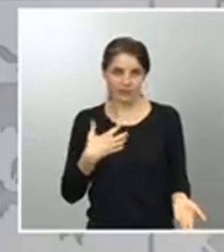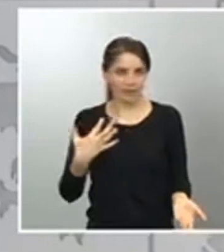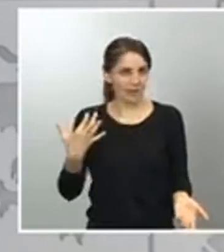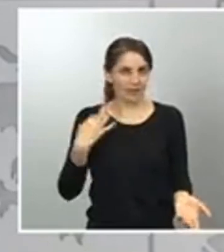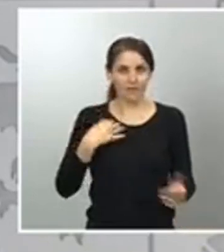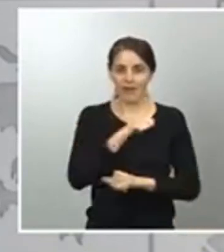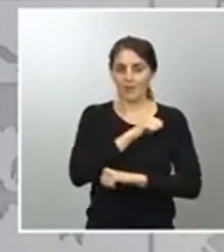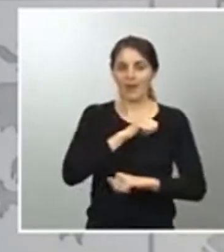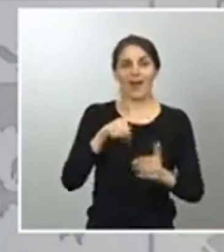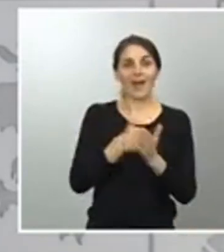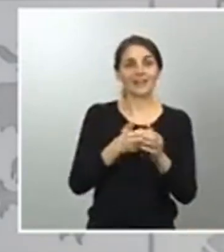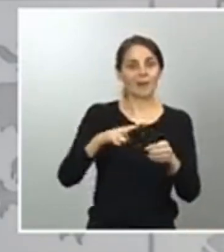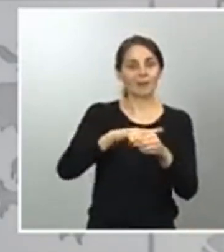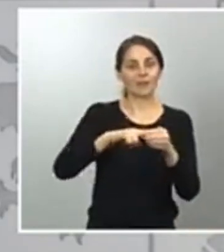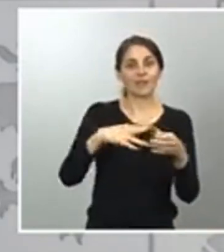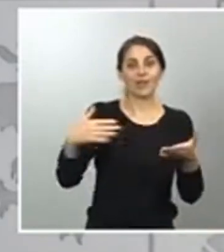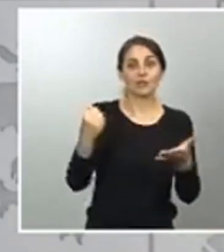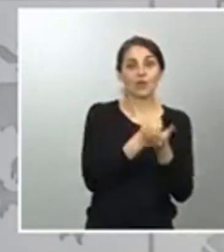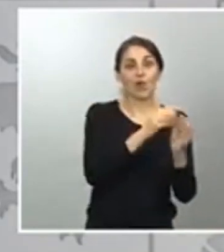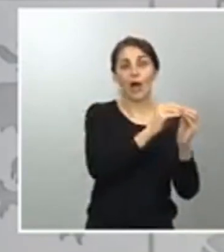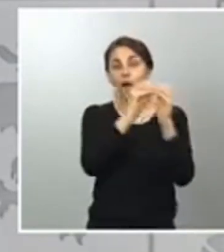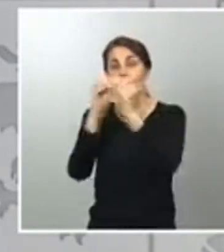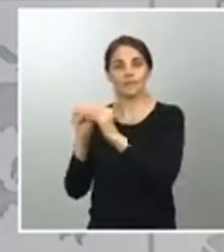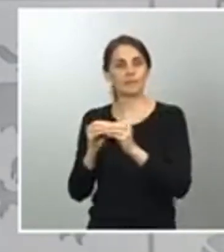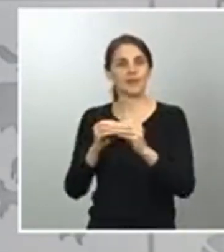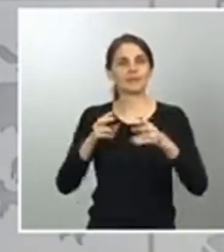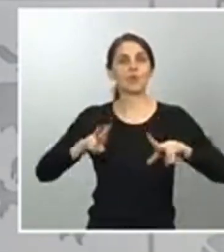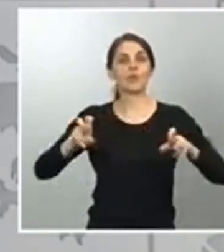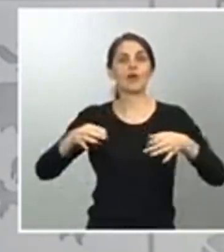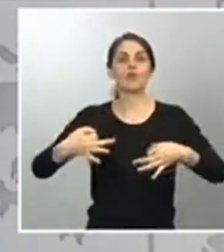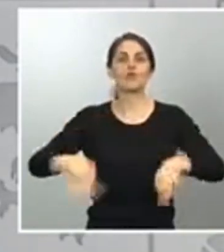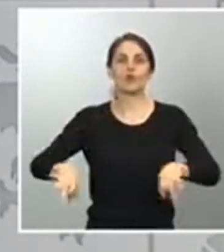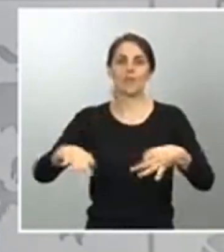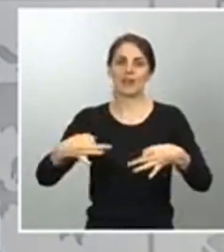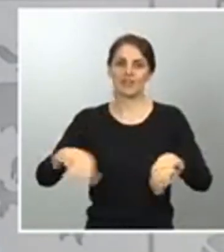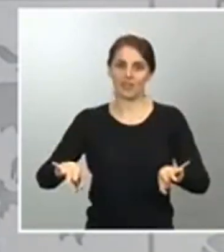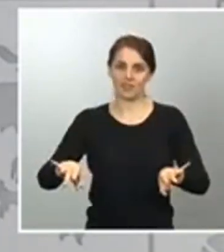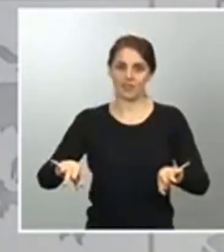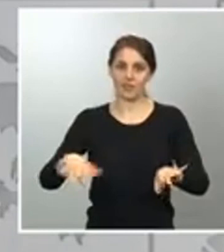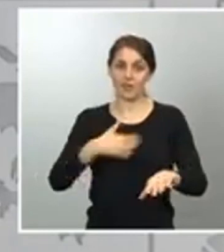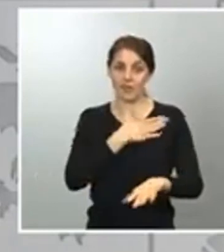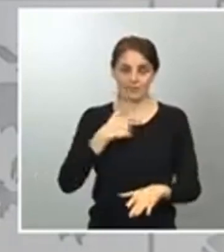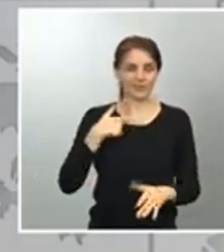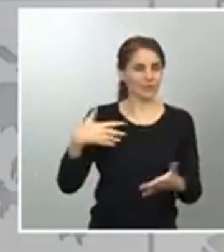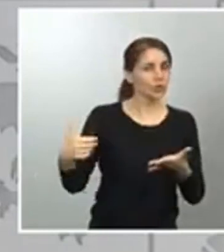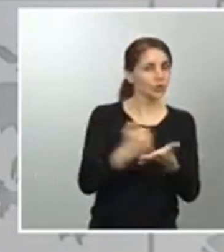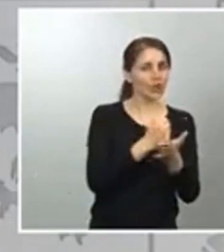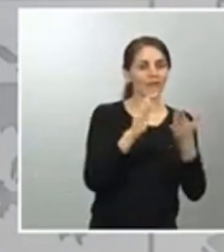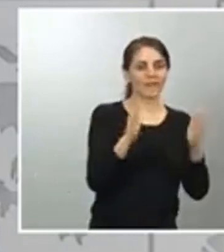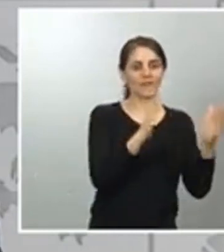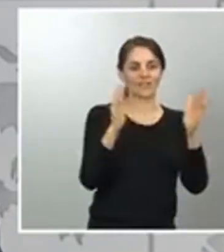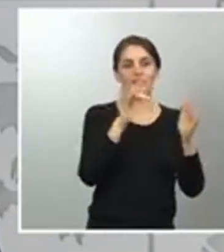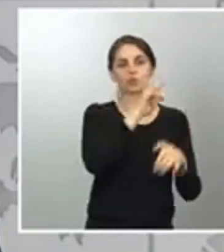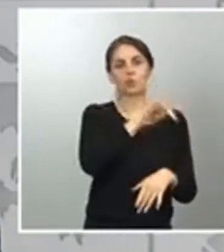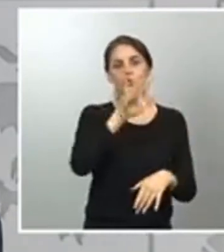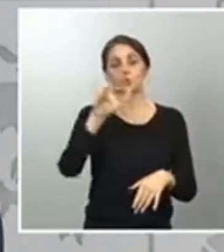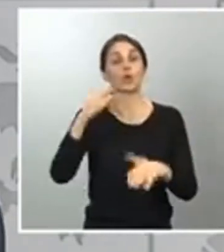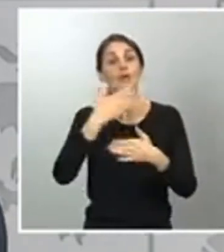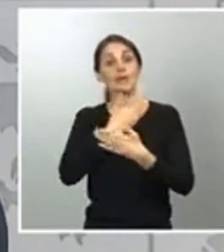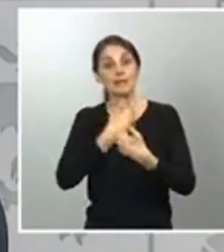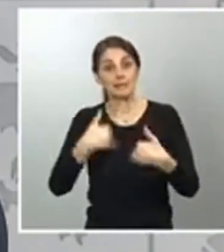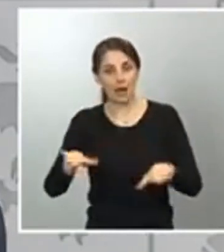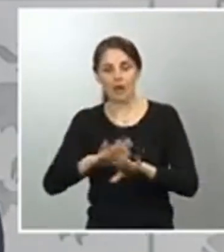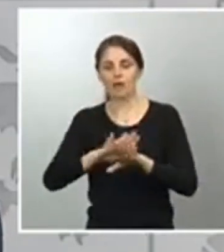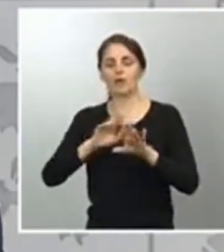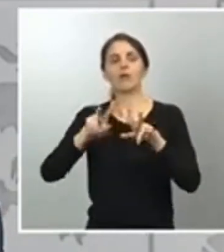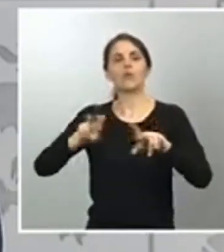la nueva normalidad, es decir, haber transitado todas las fases. En el momento en el que Almería, Cádiz o Sevilla y